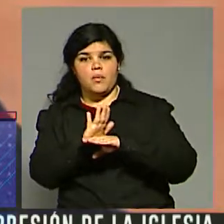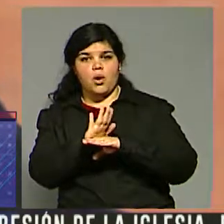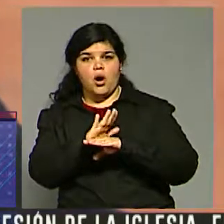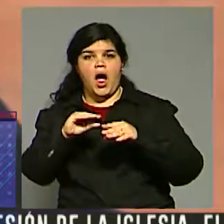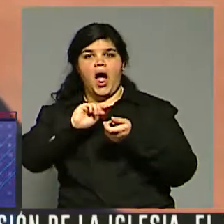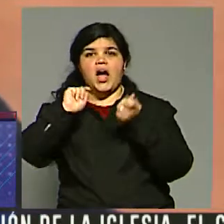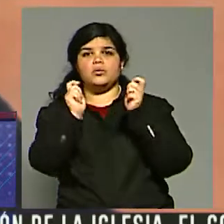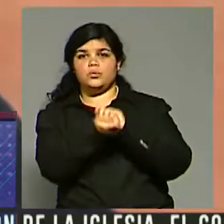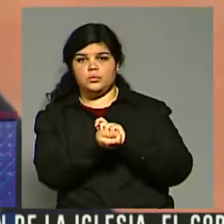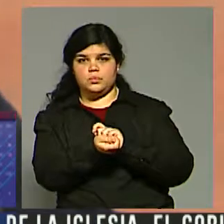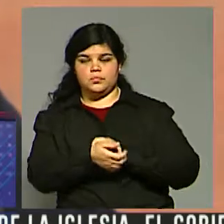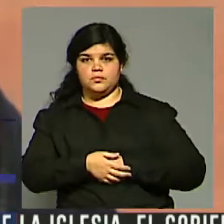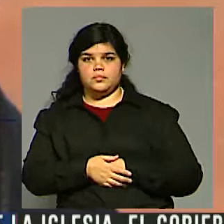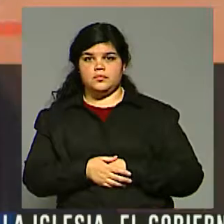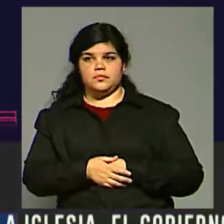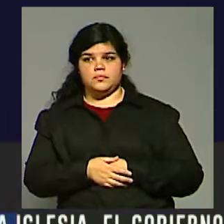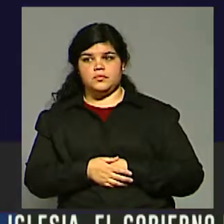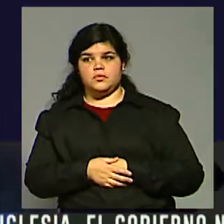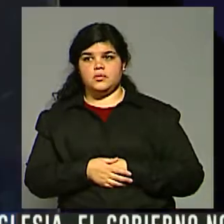móvil.